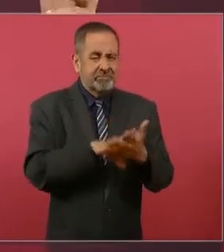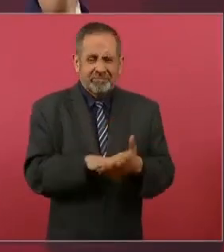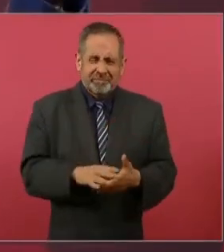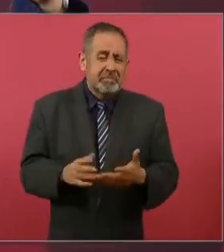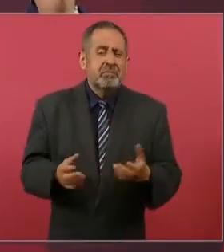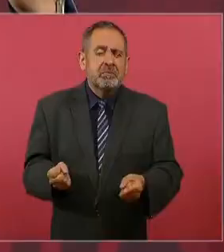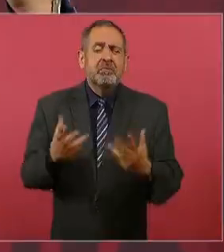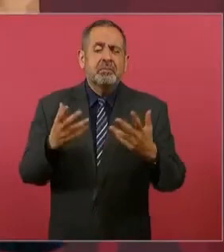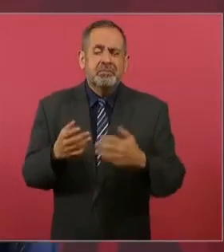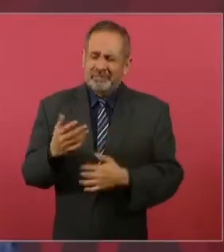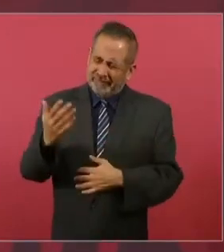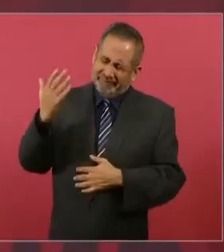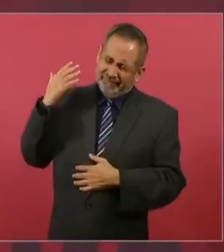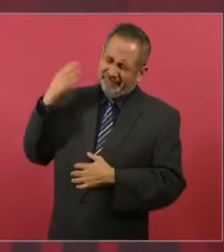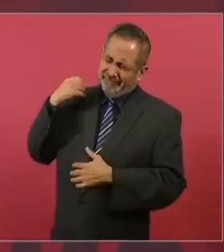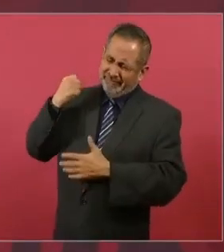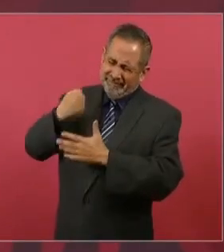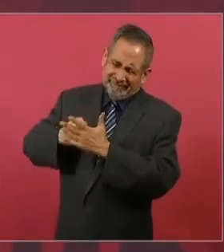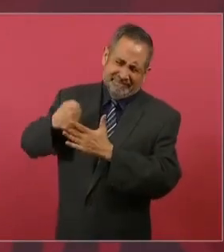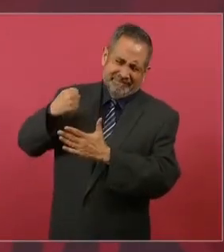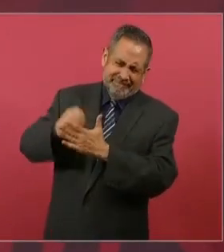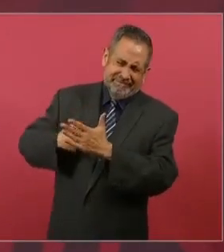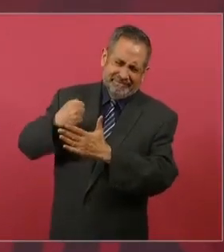¿Cuántos lucharon